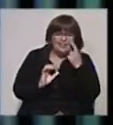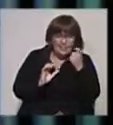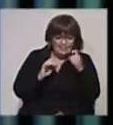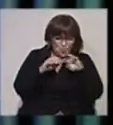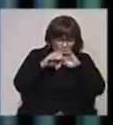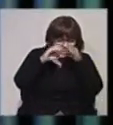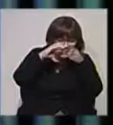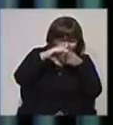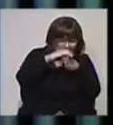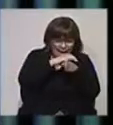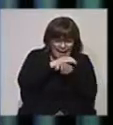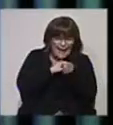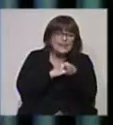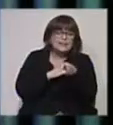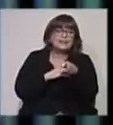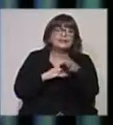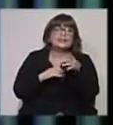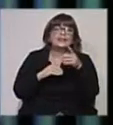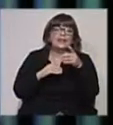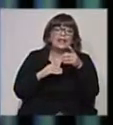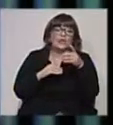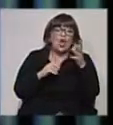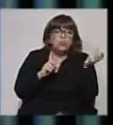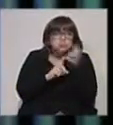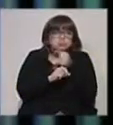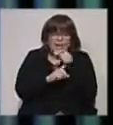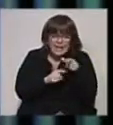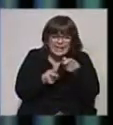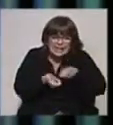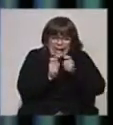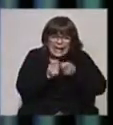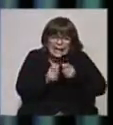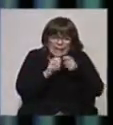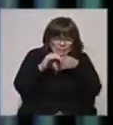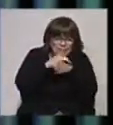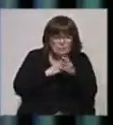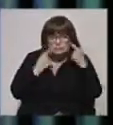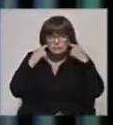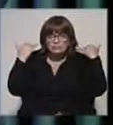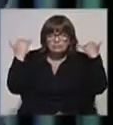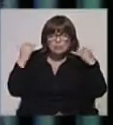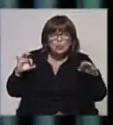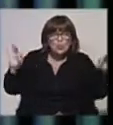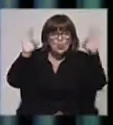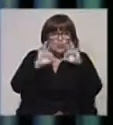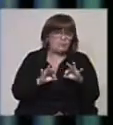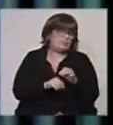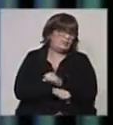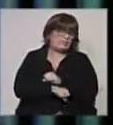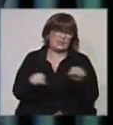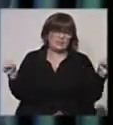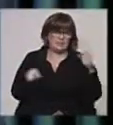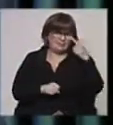y que hayan logrado cavar ese túnel sin que nadie escuchara nada no tiene absolutamente